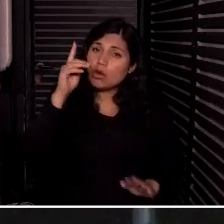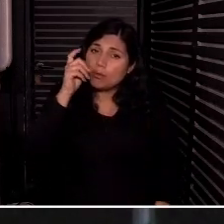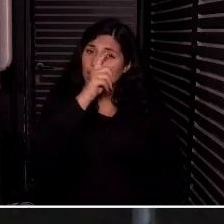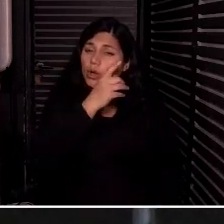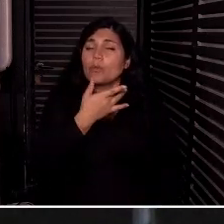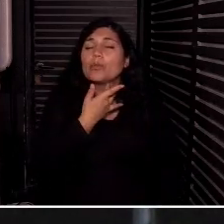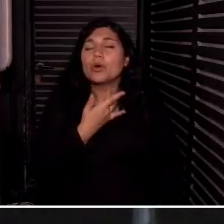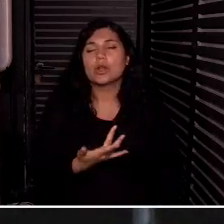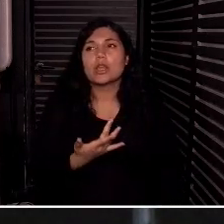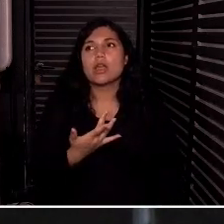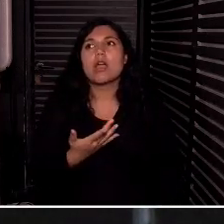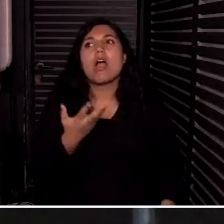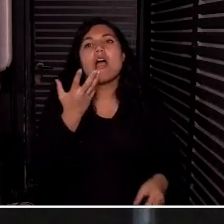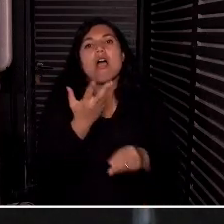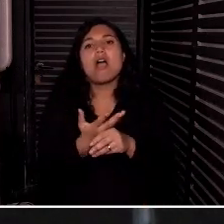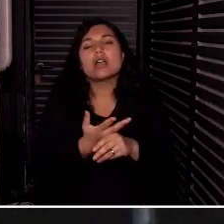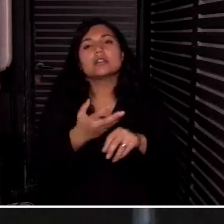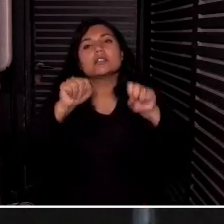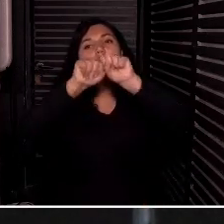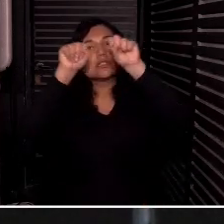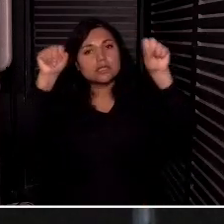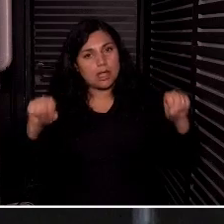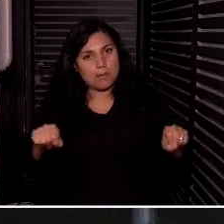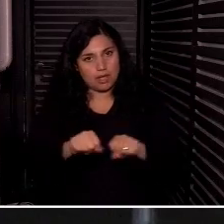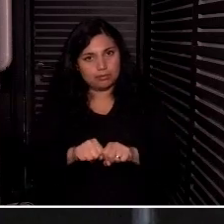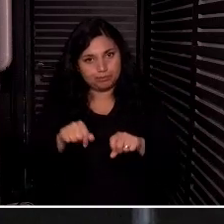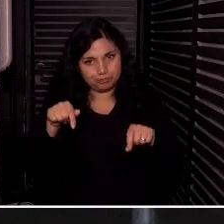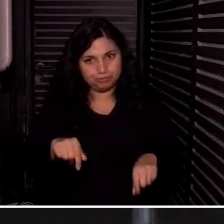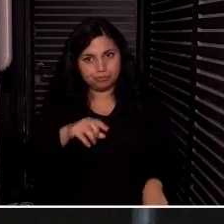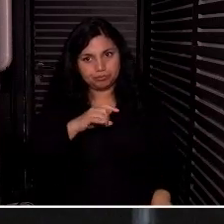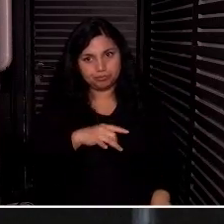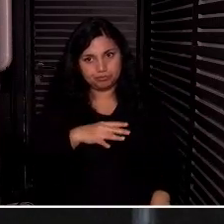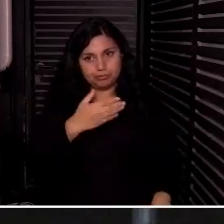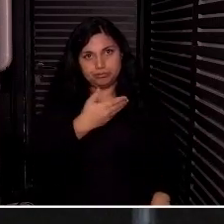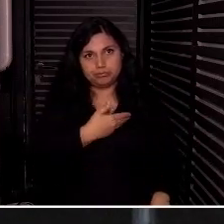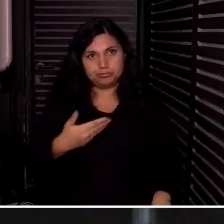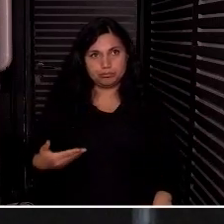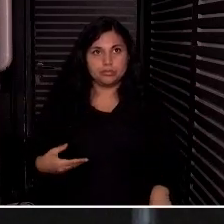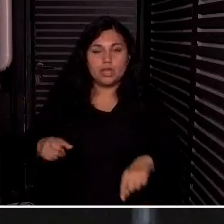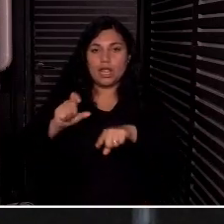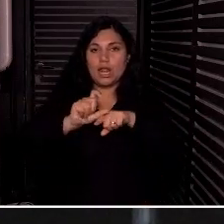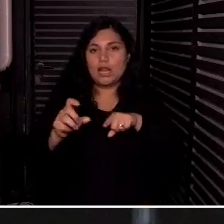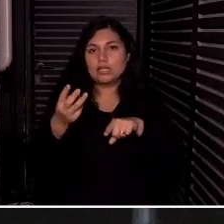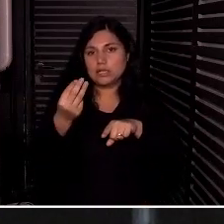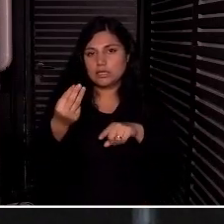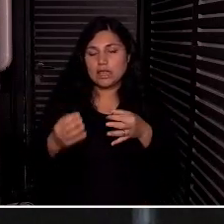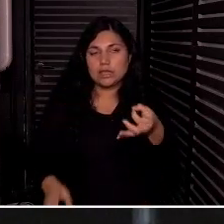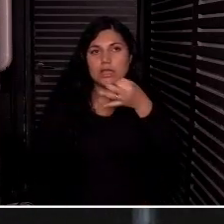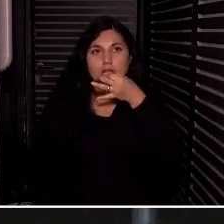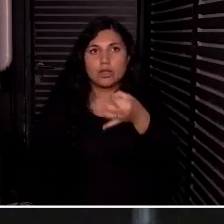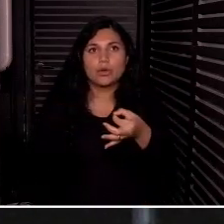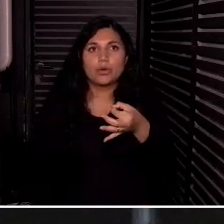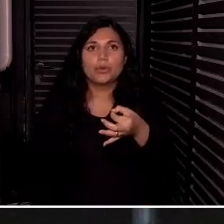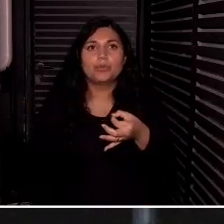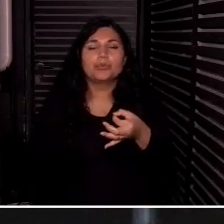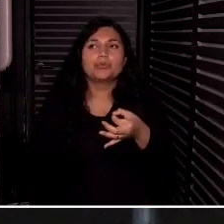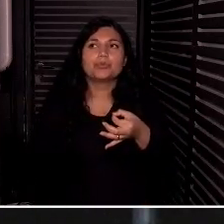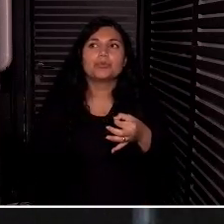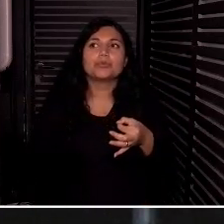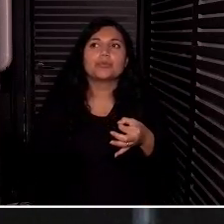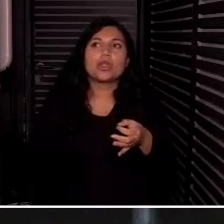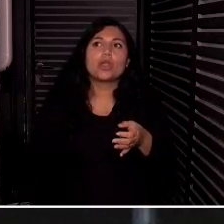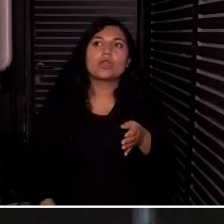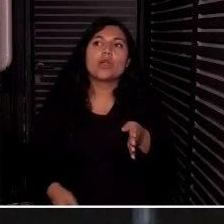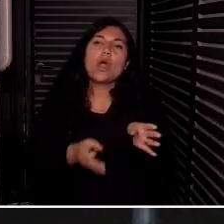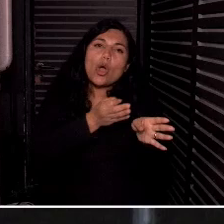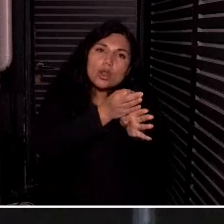claro existen sistemas de autorregulación en Chile la presidenta del directorio de Canal 13 en la mañana hablaba del de las orientaciones programáticas durante